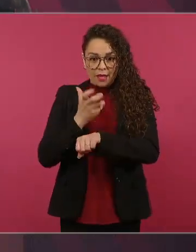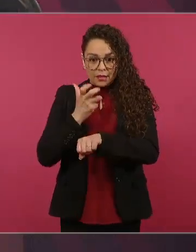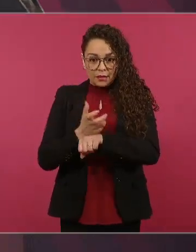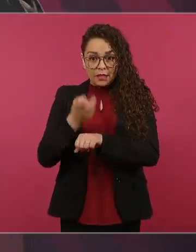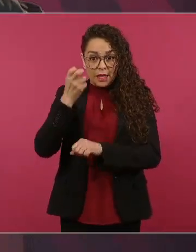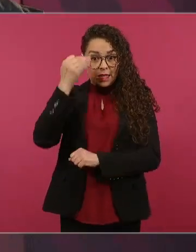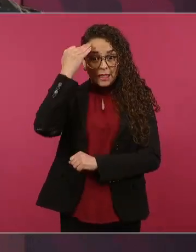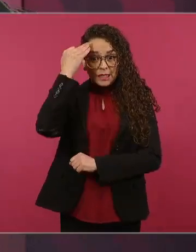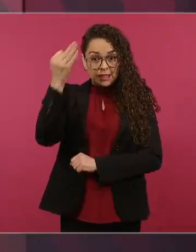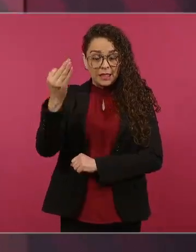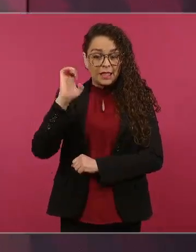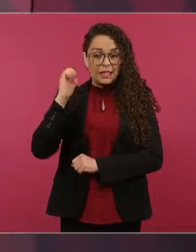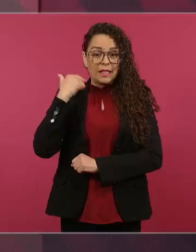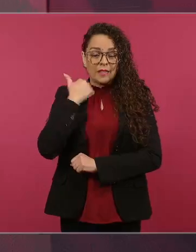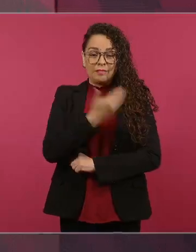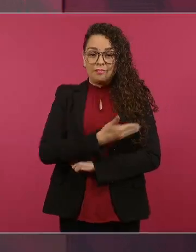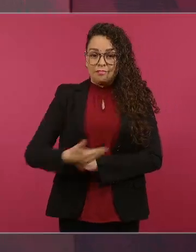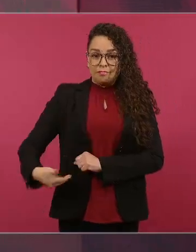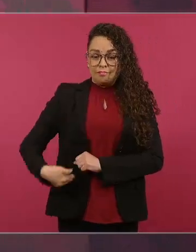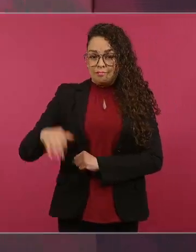las órdenes